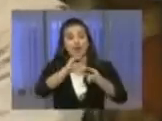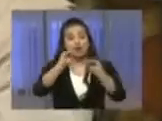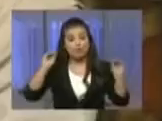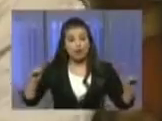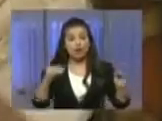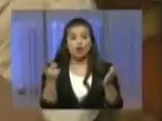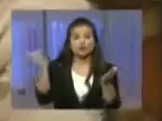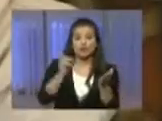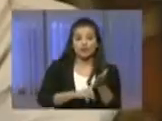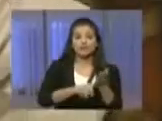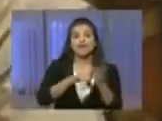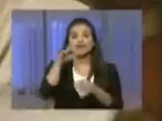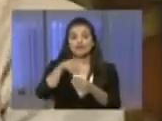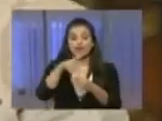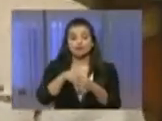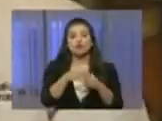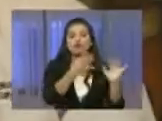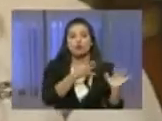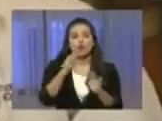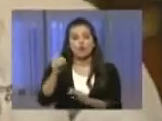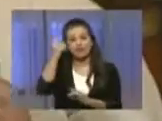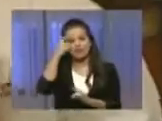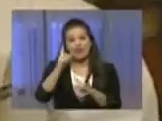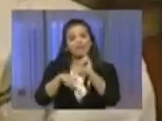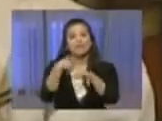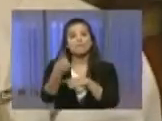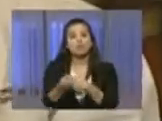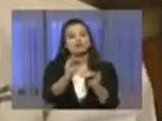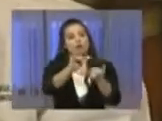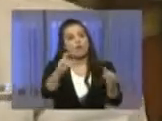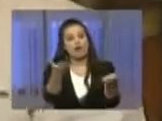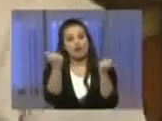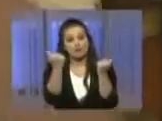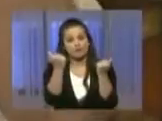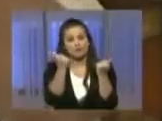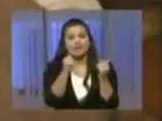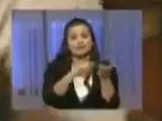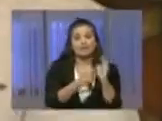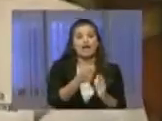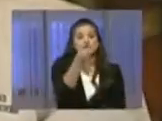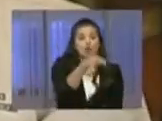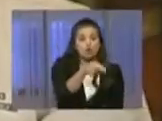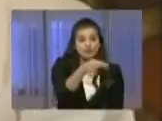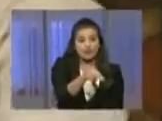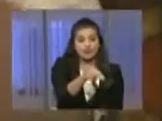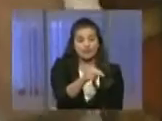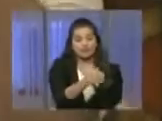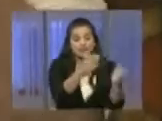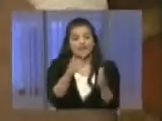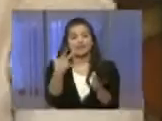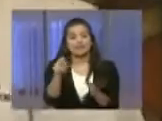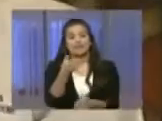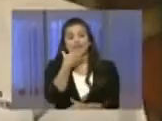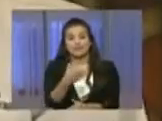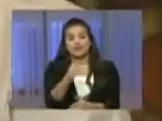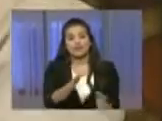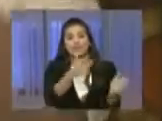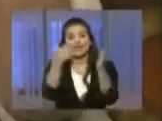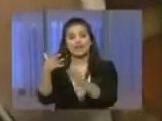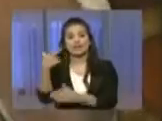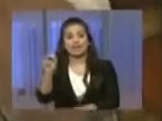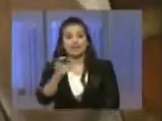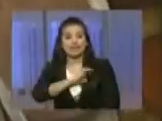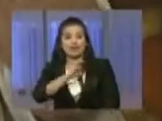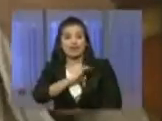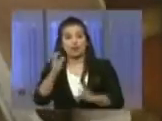referendo 90 días después 30 de noviembre 30 de diciembre 30 de enero